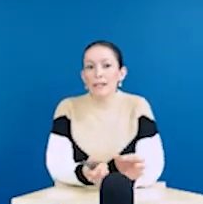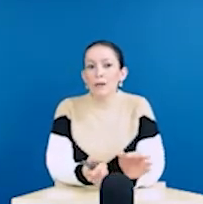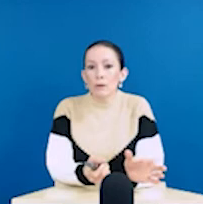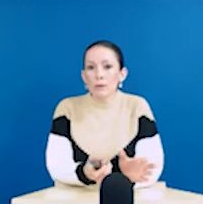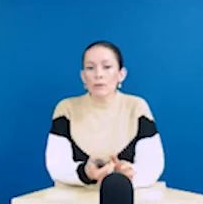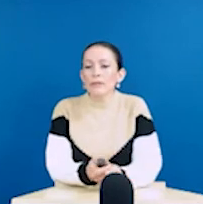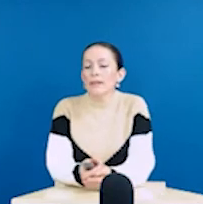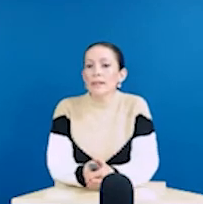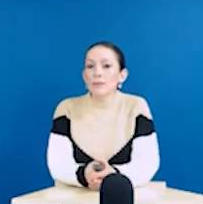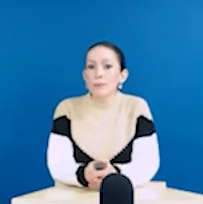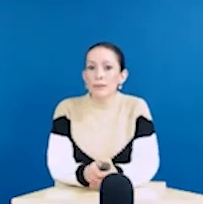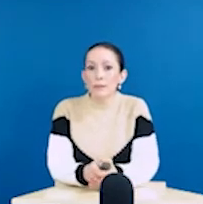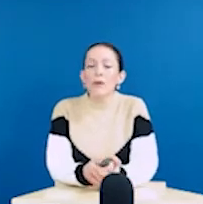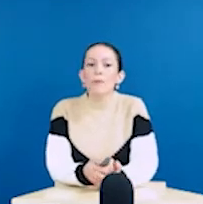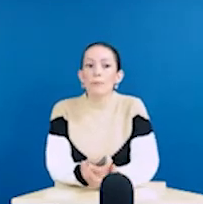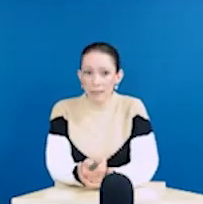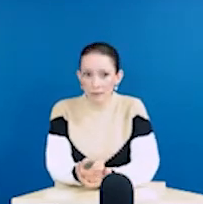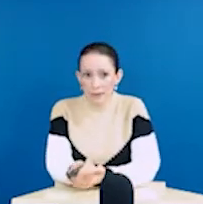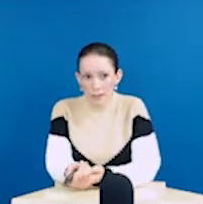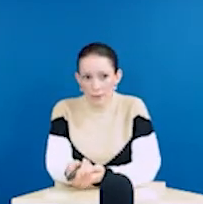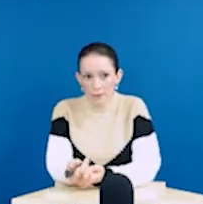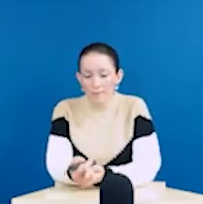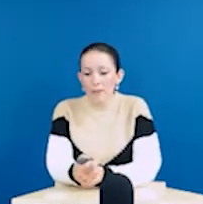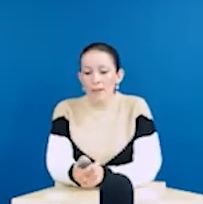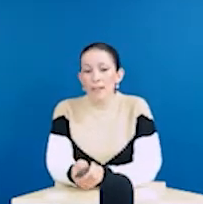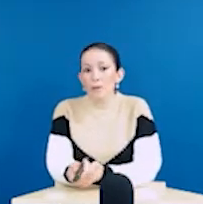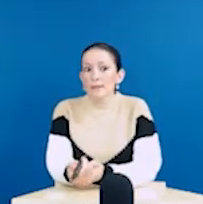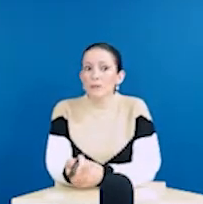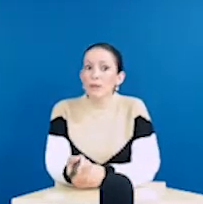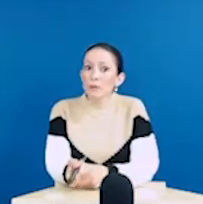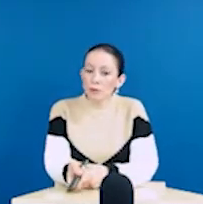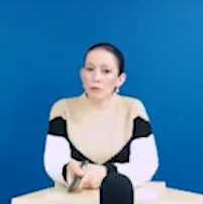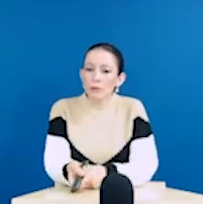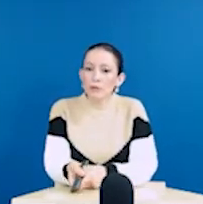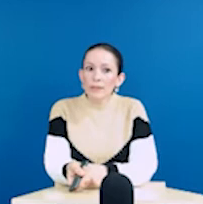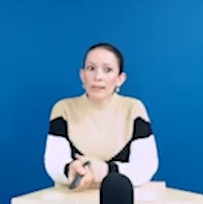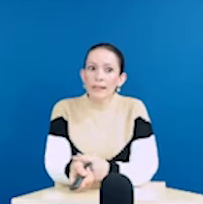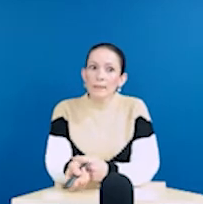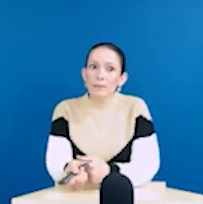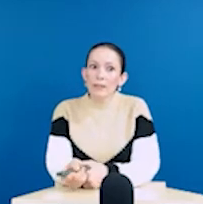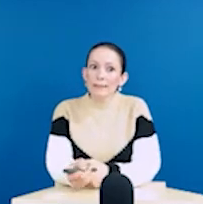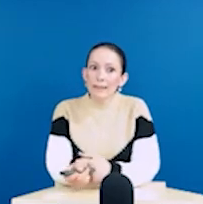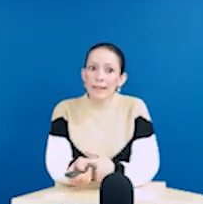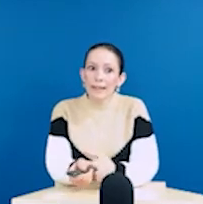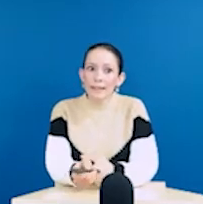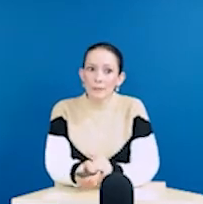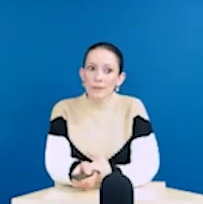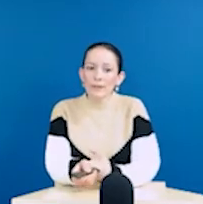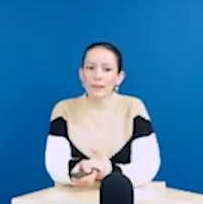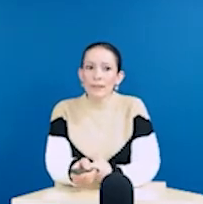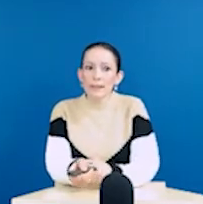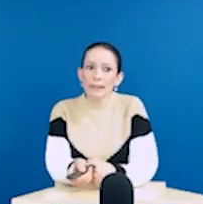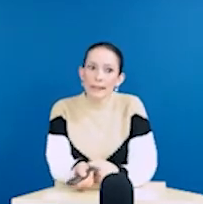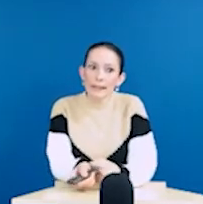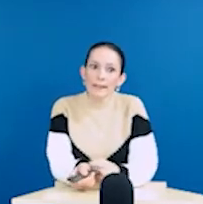desplazamientos así sean cortos, y eso puede tener una complicación en ellos. Entonces, cuando nosotros hacemos la escala de